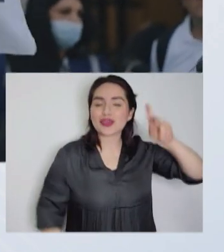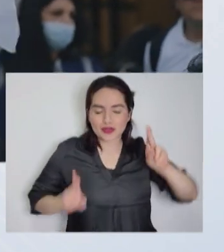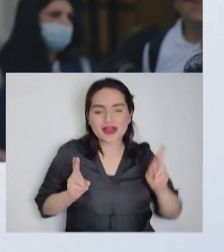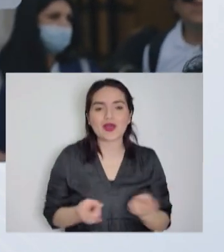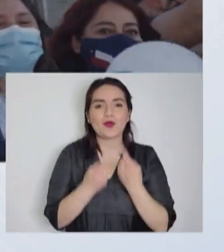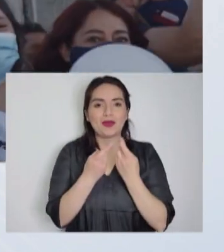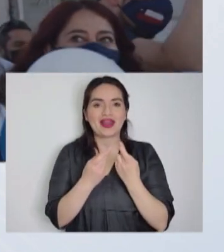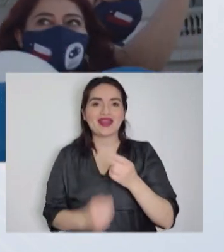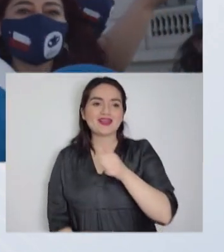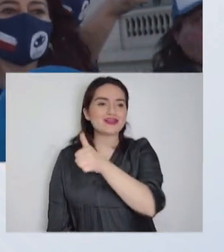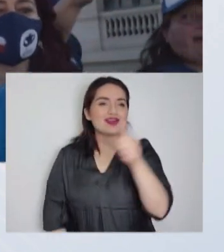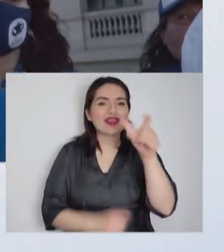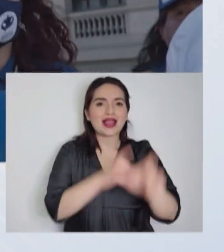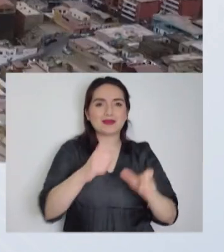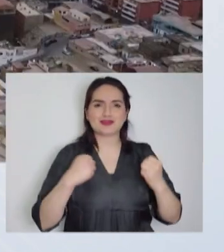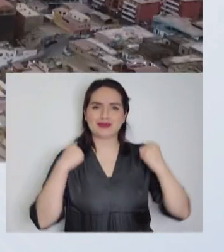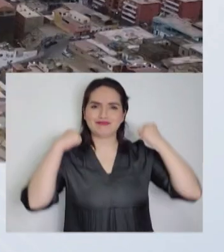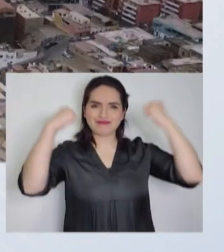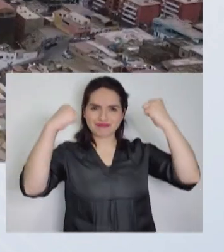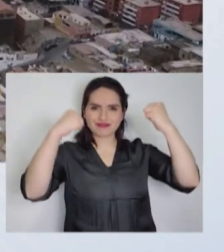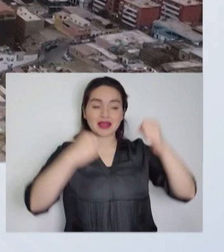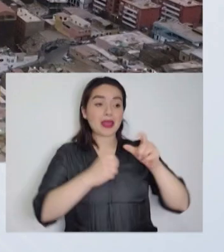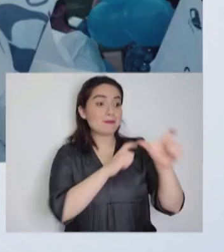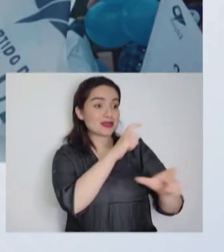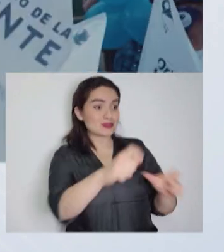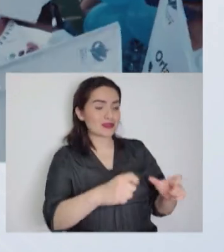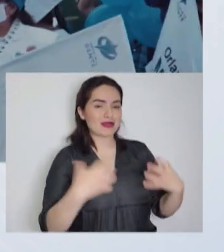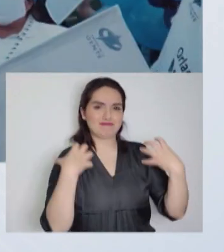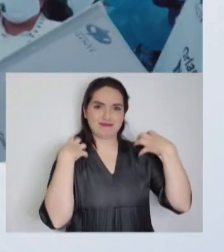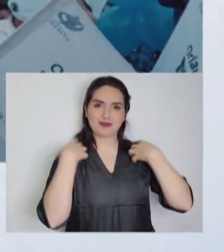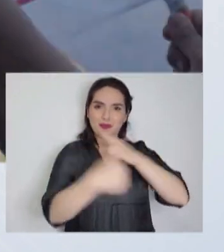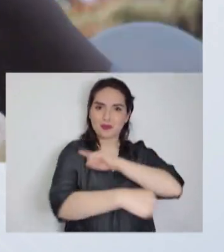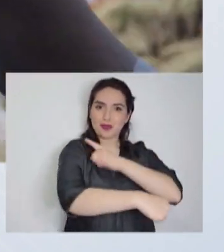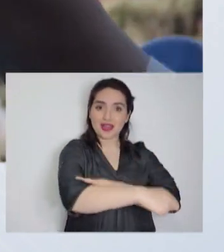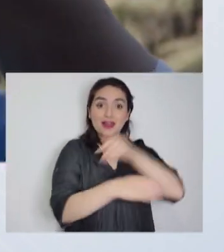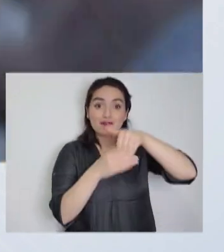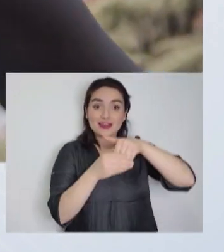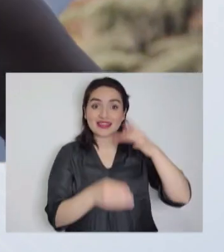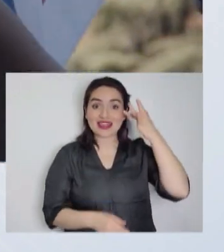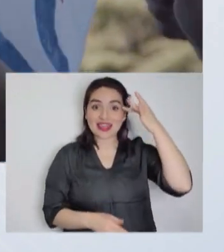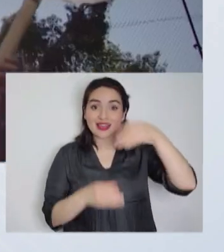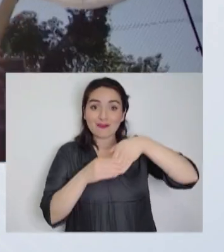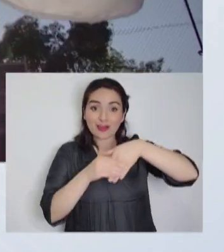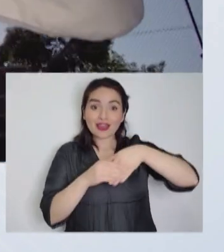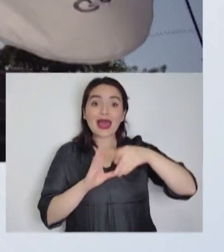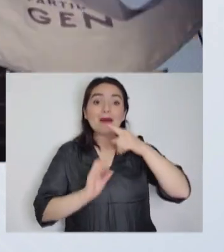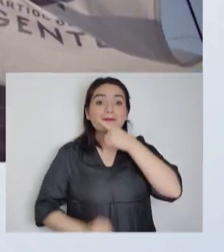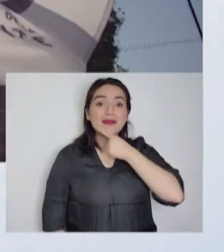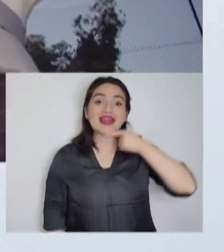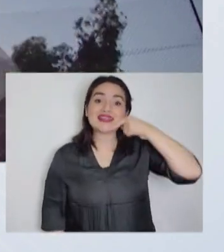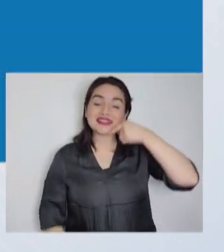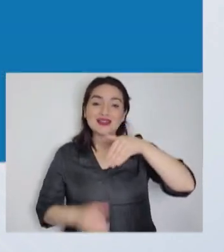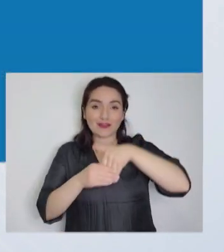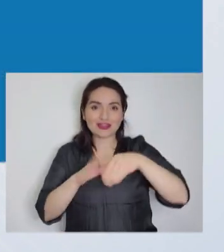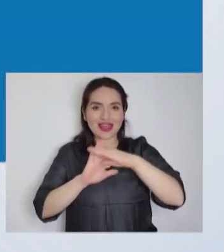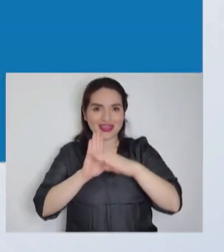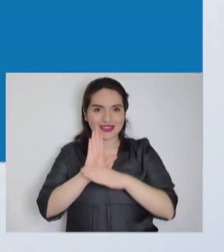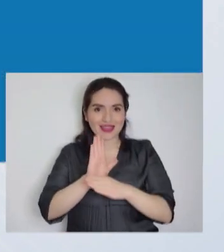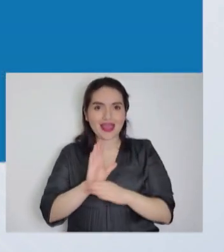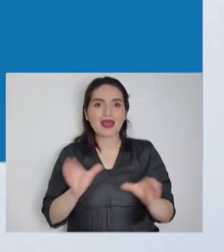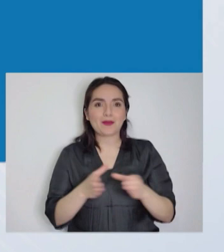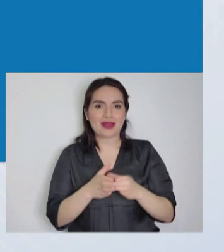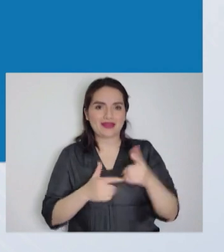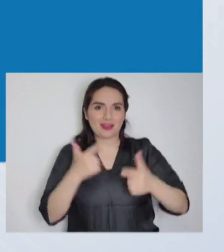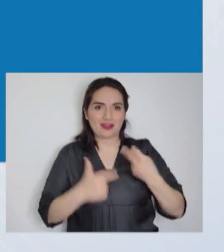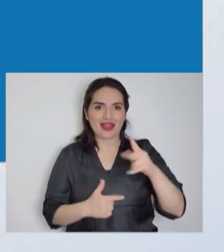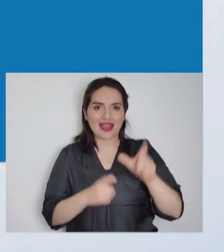nosotros. Recuperemos el Chile que soñamos. Es el poder de toda esta gente que llevará la gente al poder. Vota